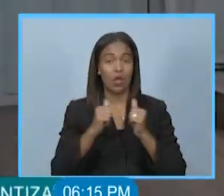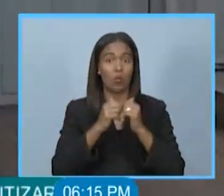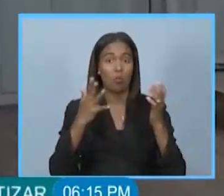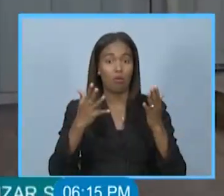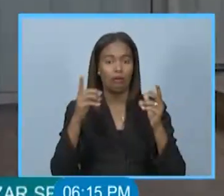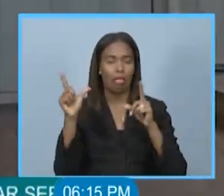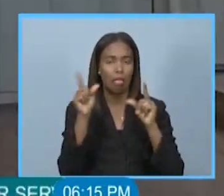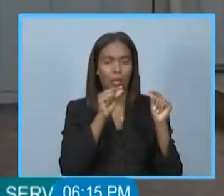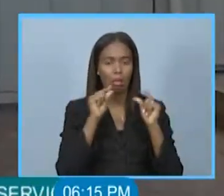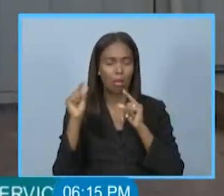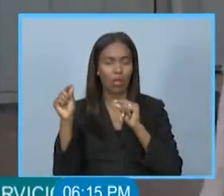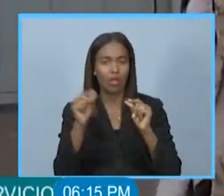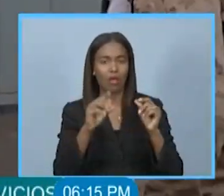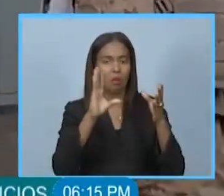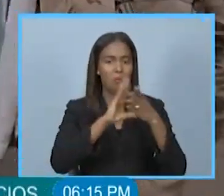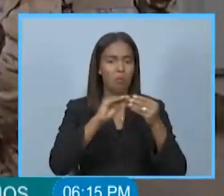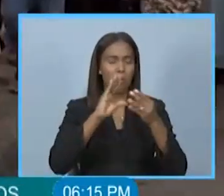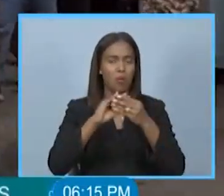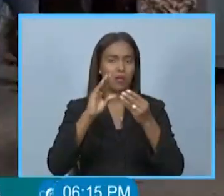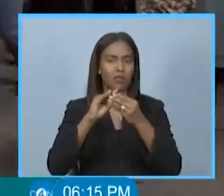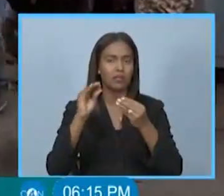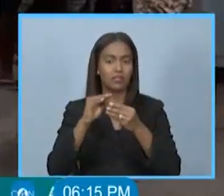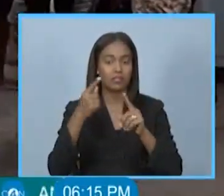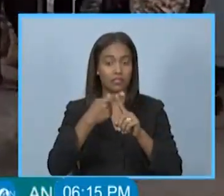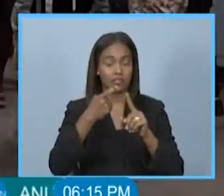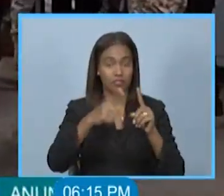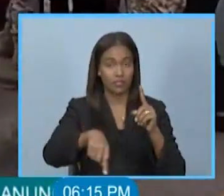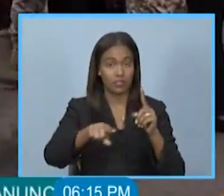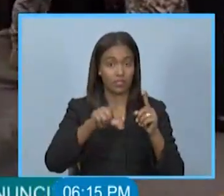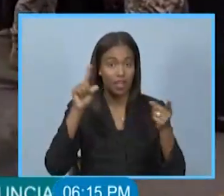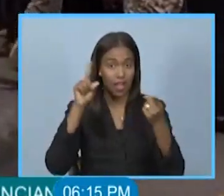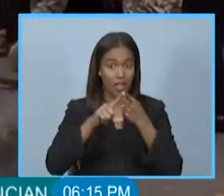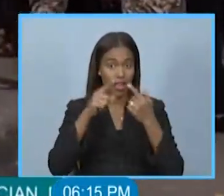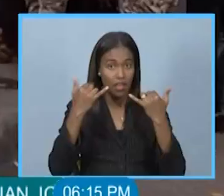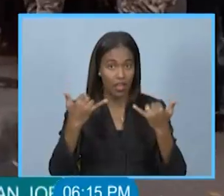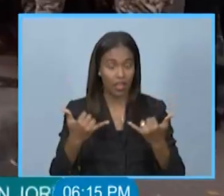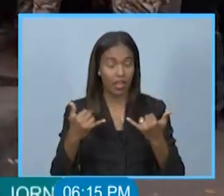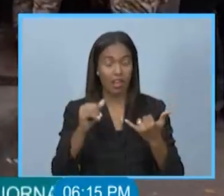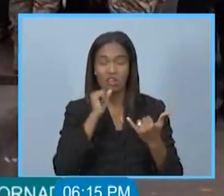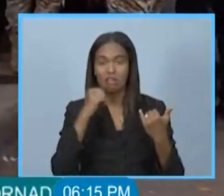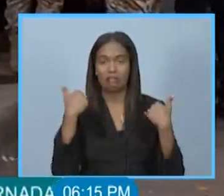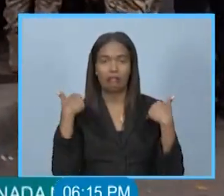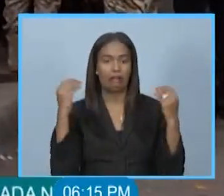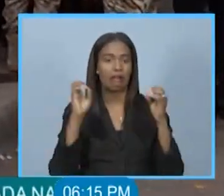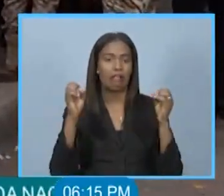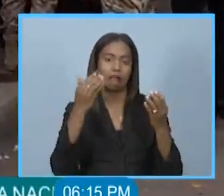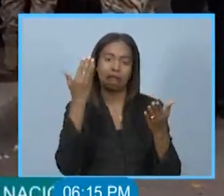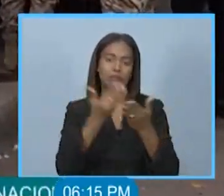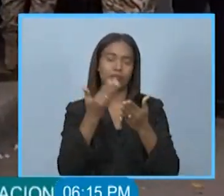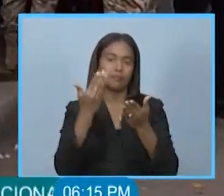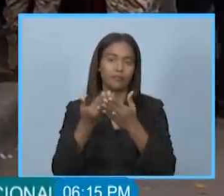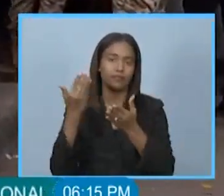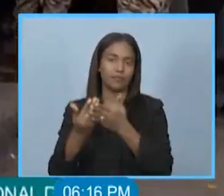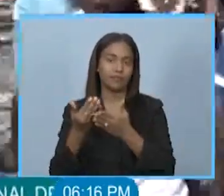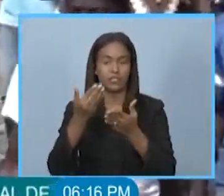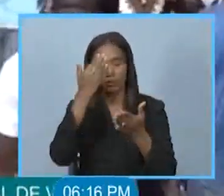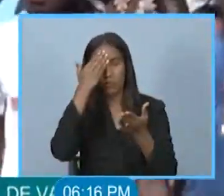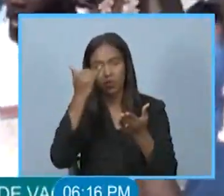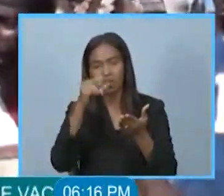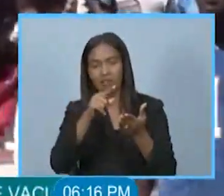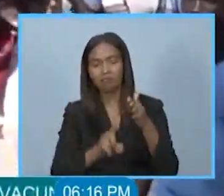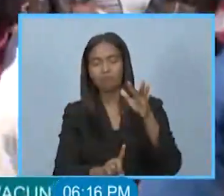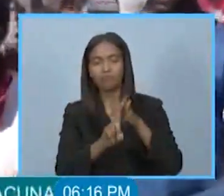de críticas y de señalamientos de las cuales hasta ahora no tiene ninguna evidencia de porque